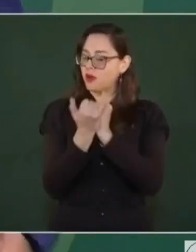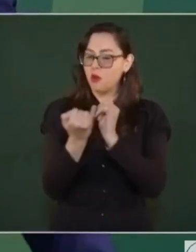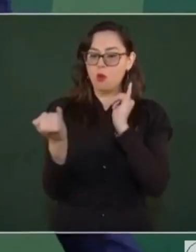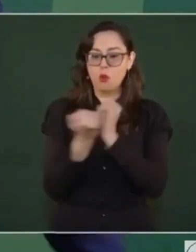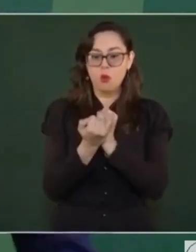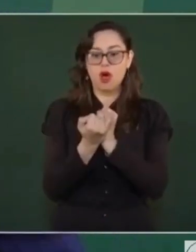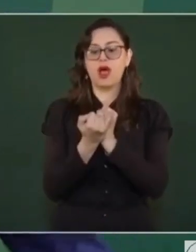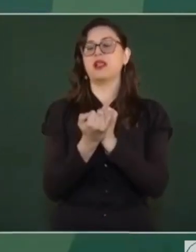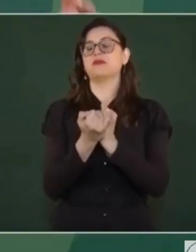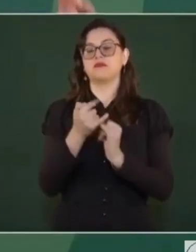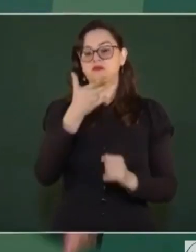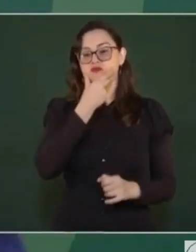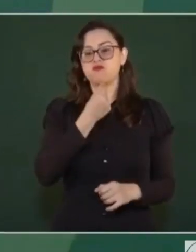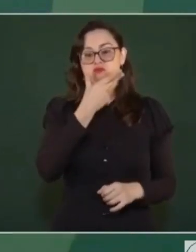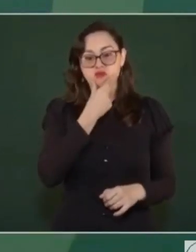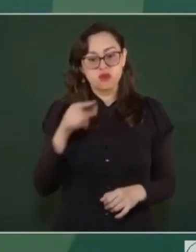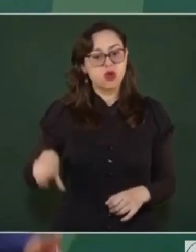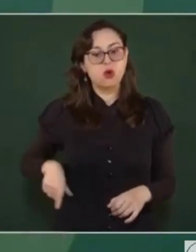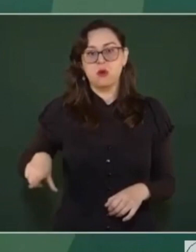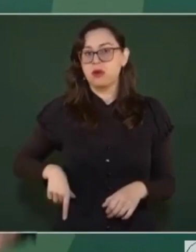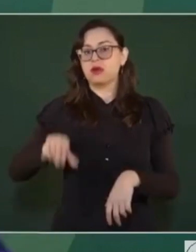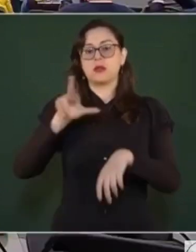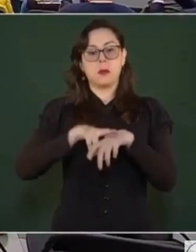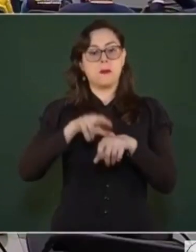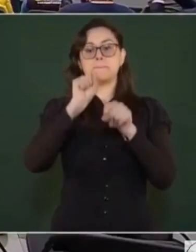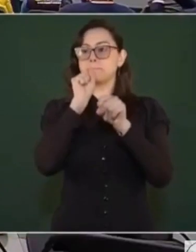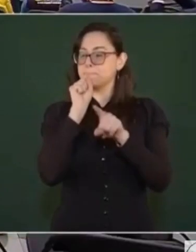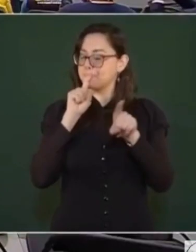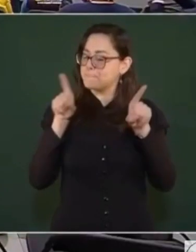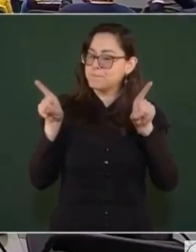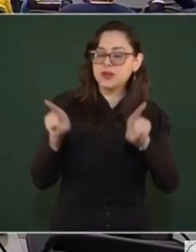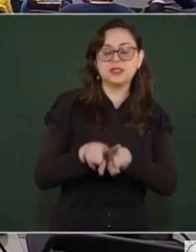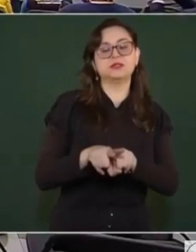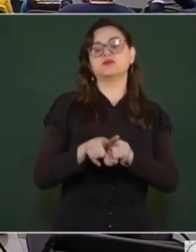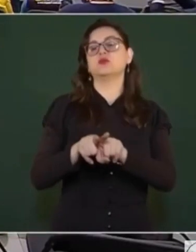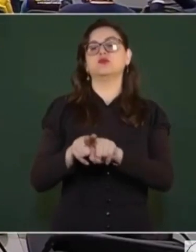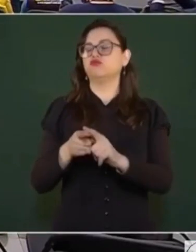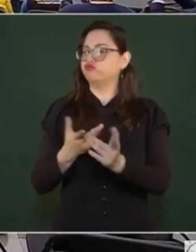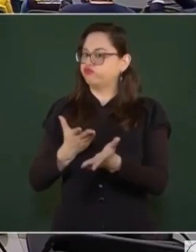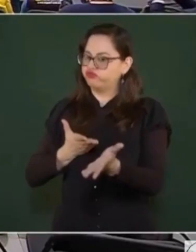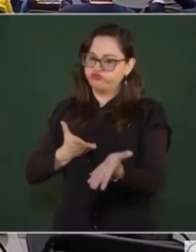se metió porque hubo un acuerdo